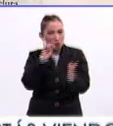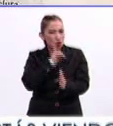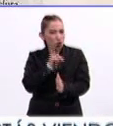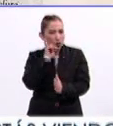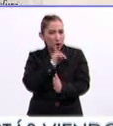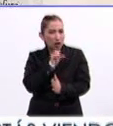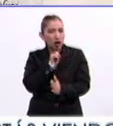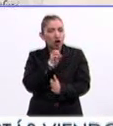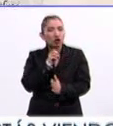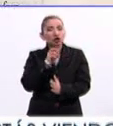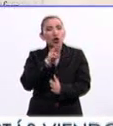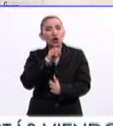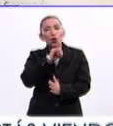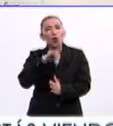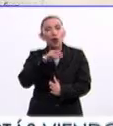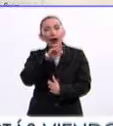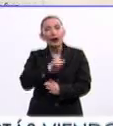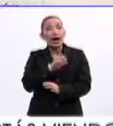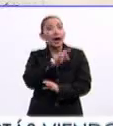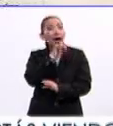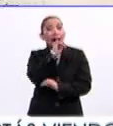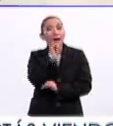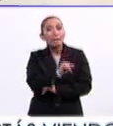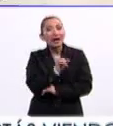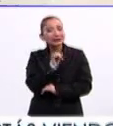nunca perder de vista